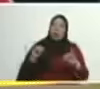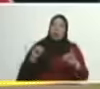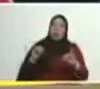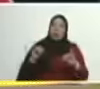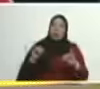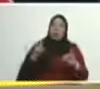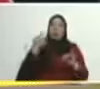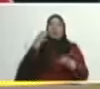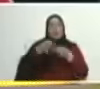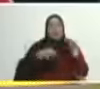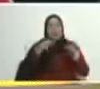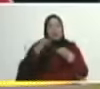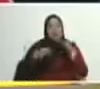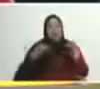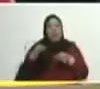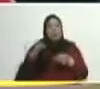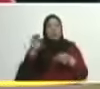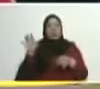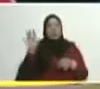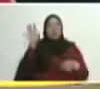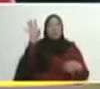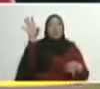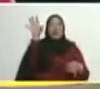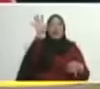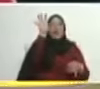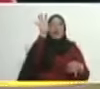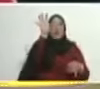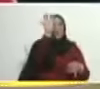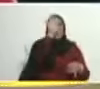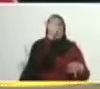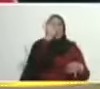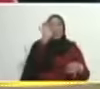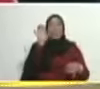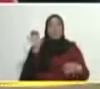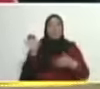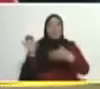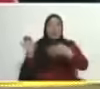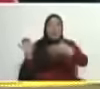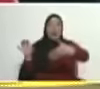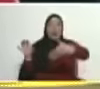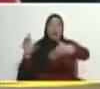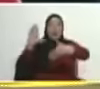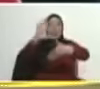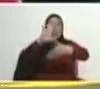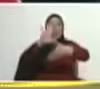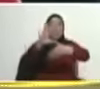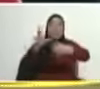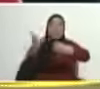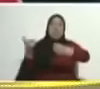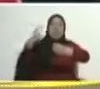Carlos Ulloa, y este piloto,